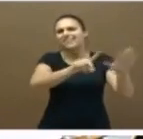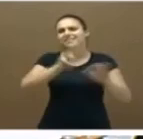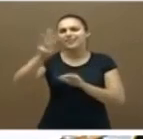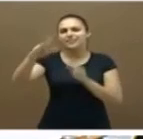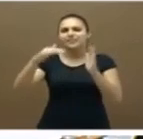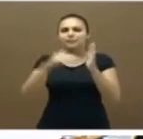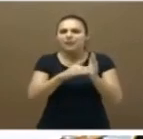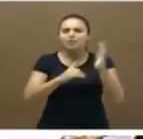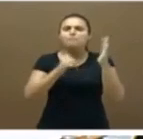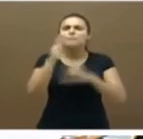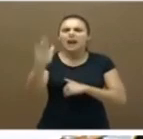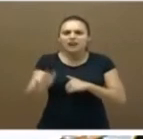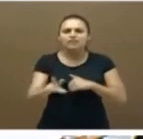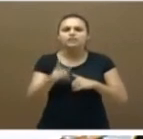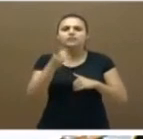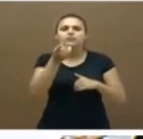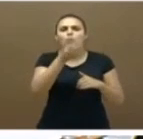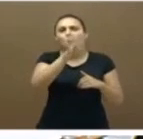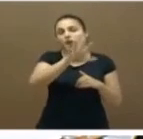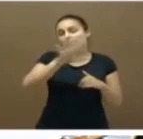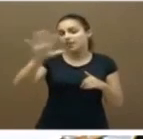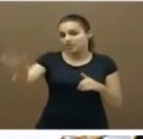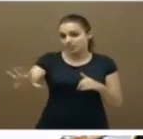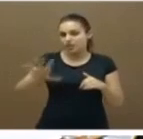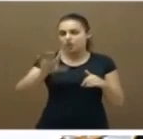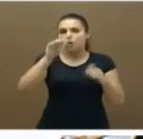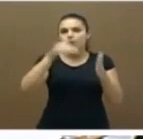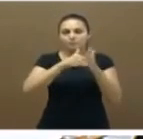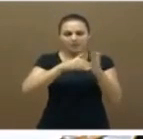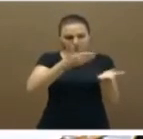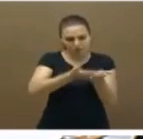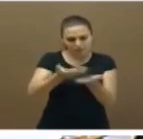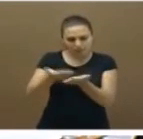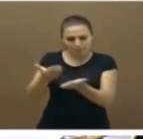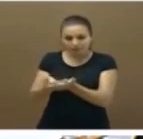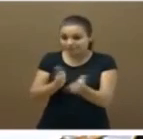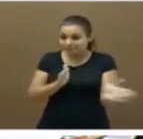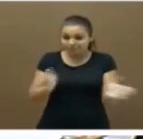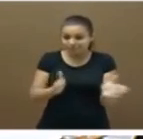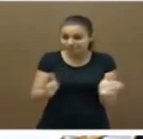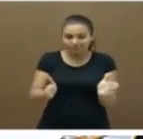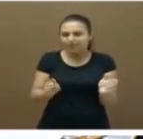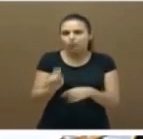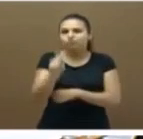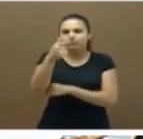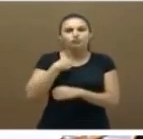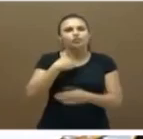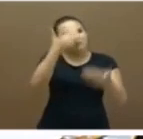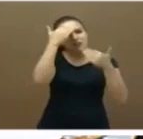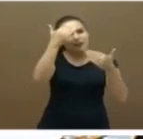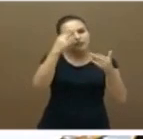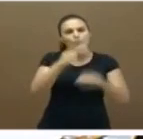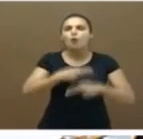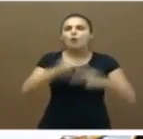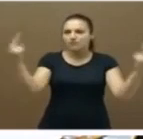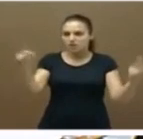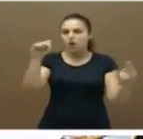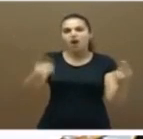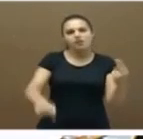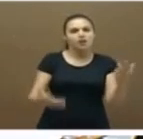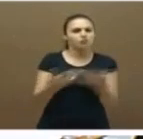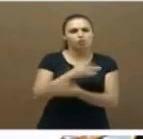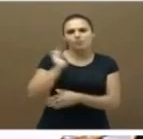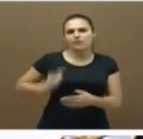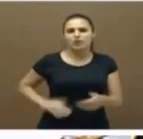63.430 solicitudes con 45.000 alegaciones en un plazo récord. Por eso yo felicito públicamente a todos los profesionales y